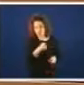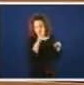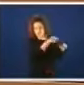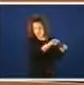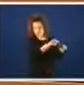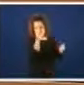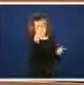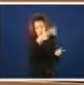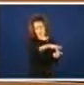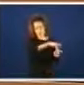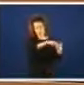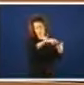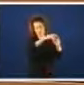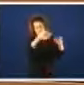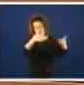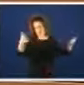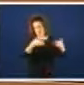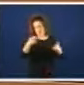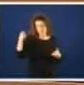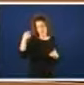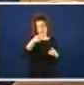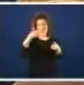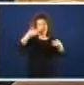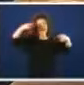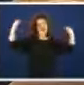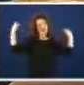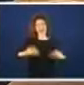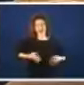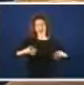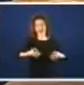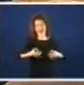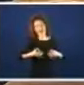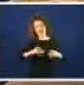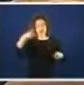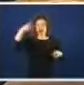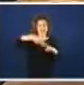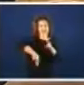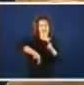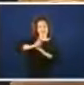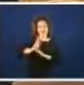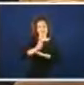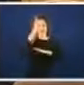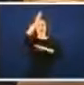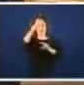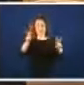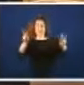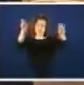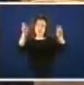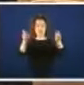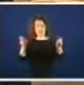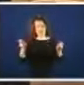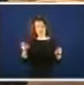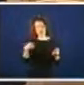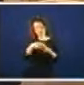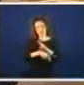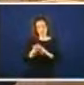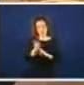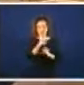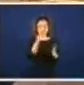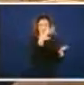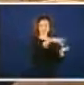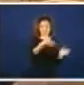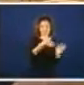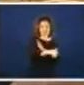aplica o bello dito Que a realidade non me estropee un bo titular Ven a sesións de control co